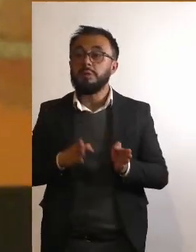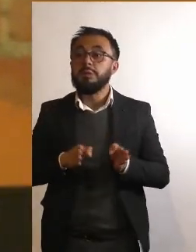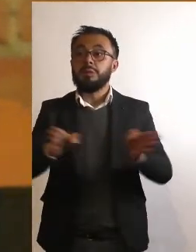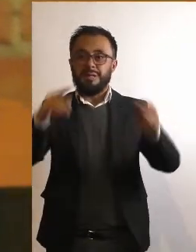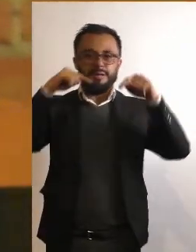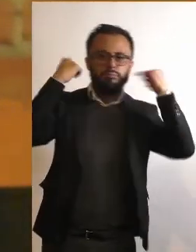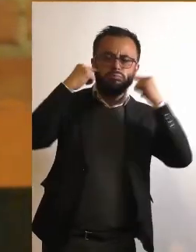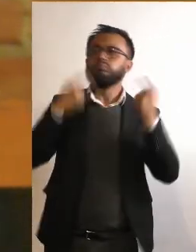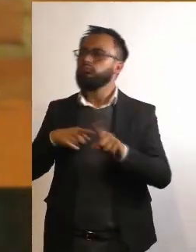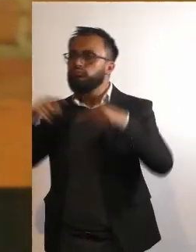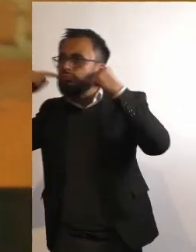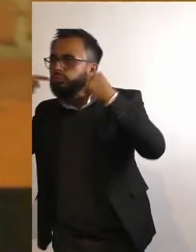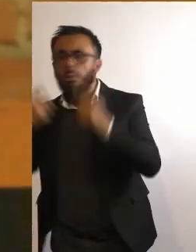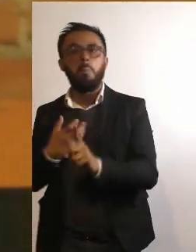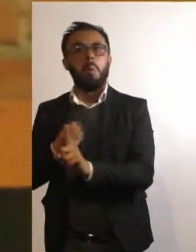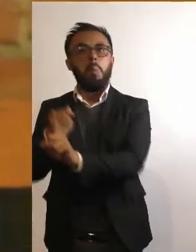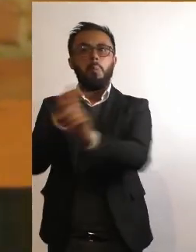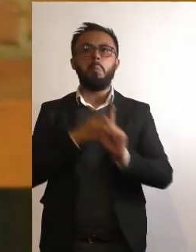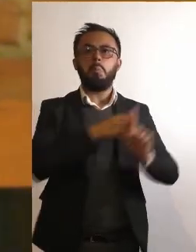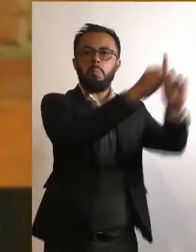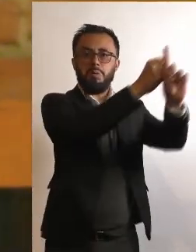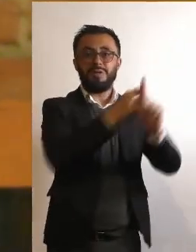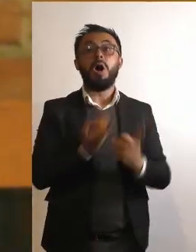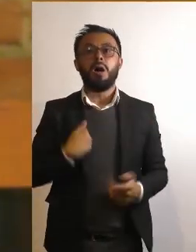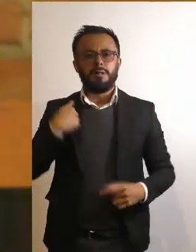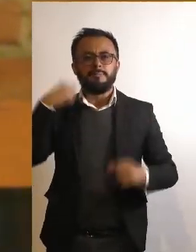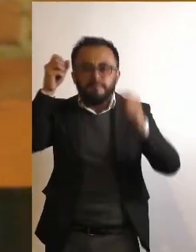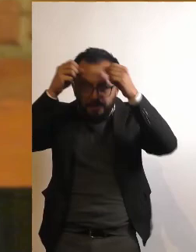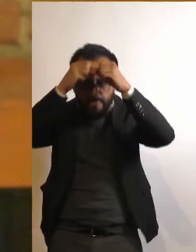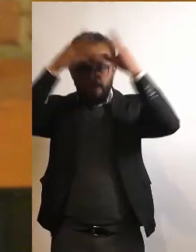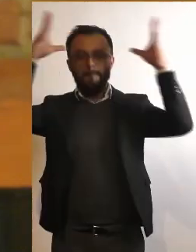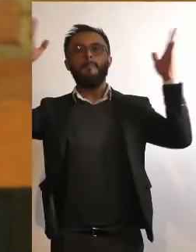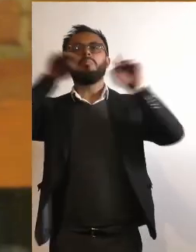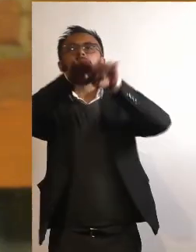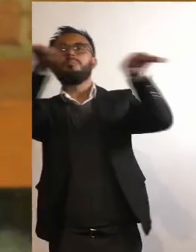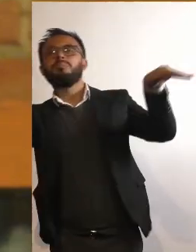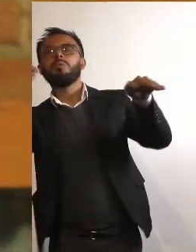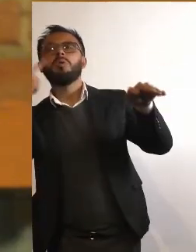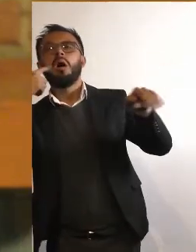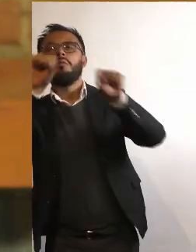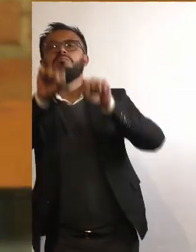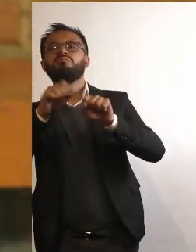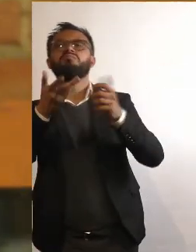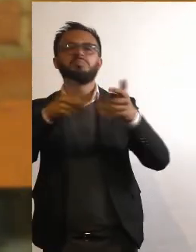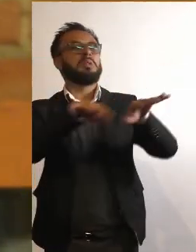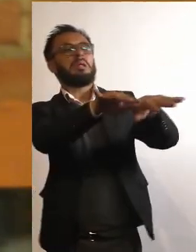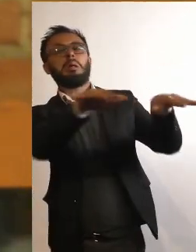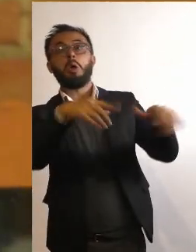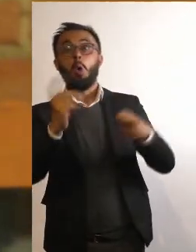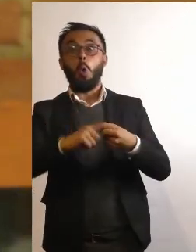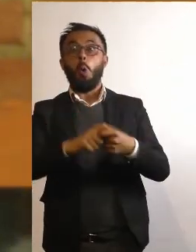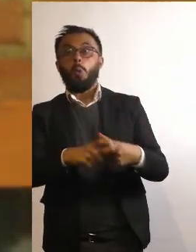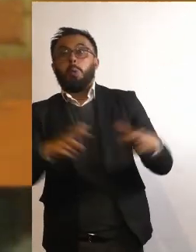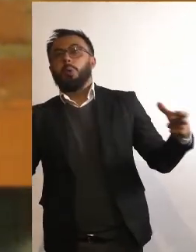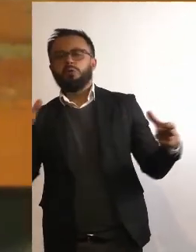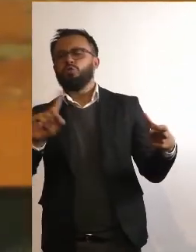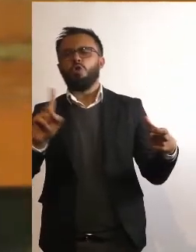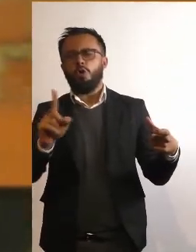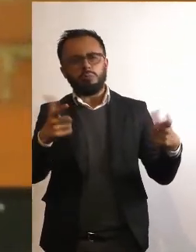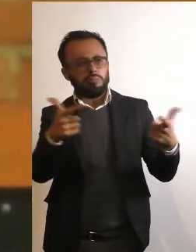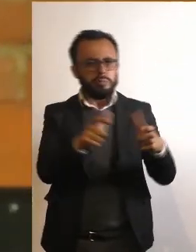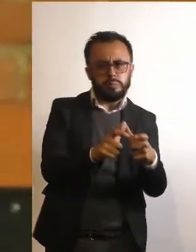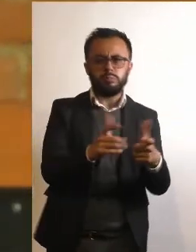moderado para el número de estudiantes, ofreciendo, como dijo la doctora María Clara, una serie de